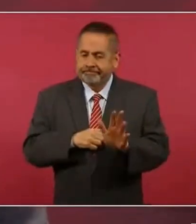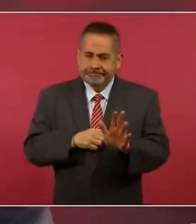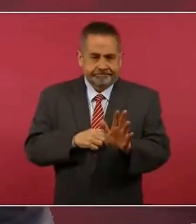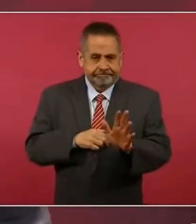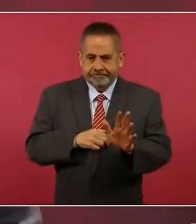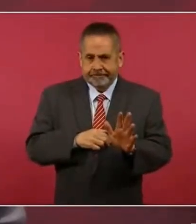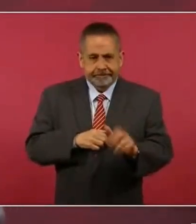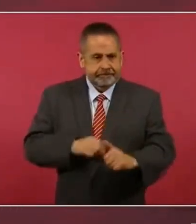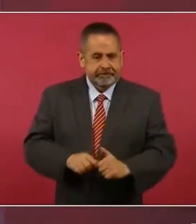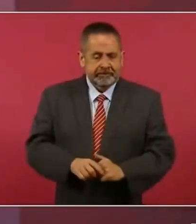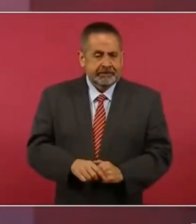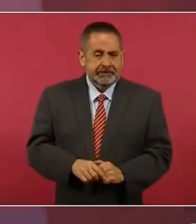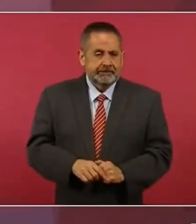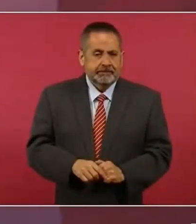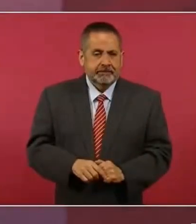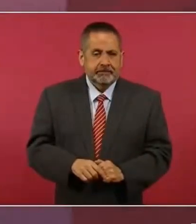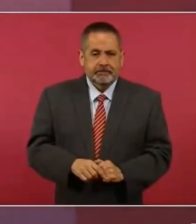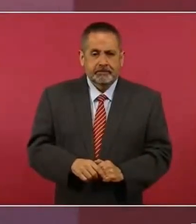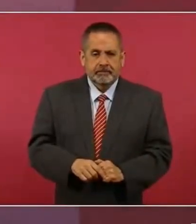somos